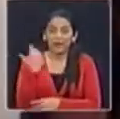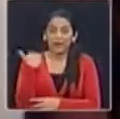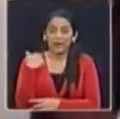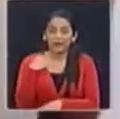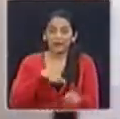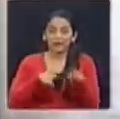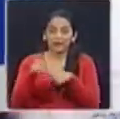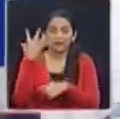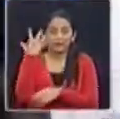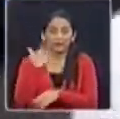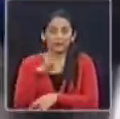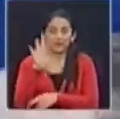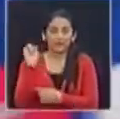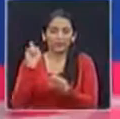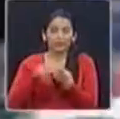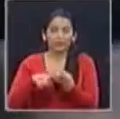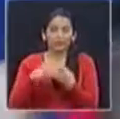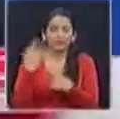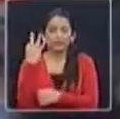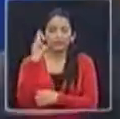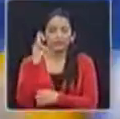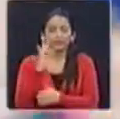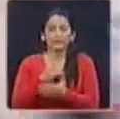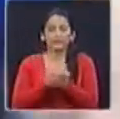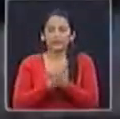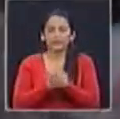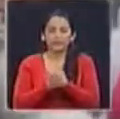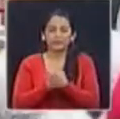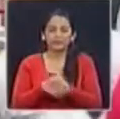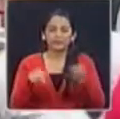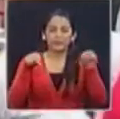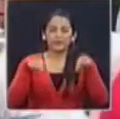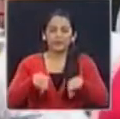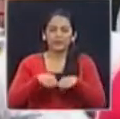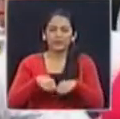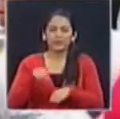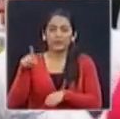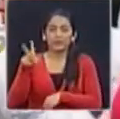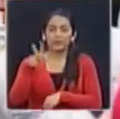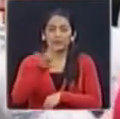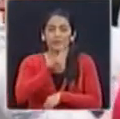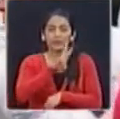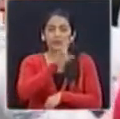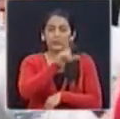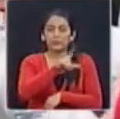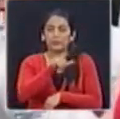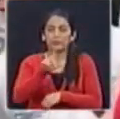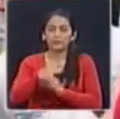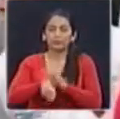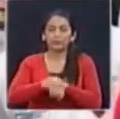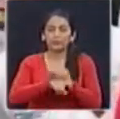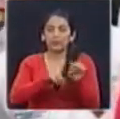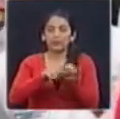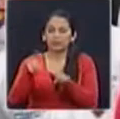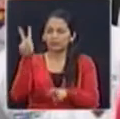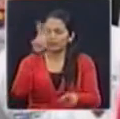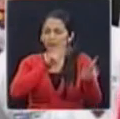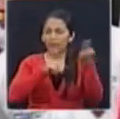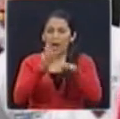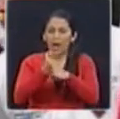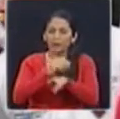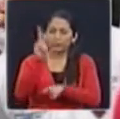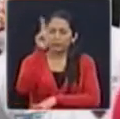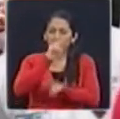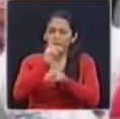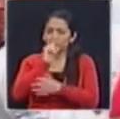Argentina del 5 al 19 de noviembre. Nosotros hemos tenido alrededor de 137 jugadores en microciclos con evaluaciones, con fichas